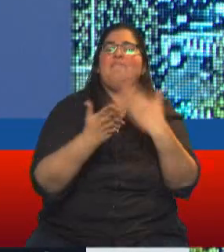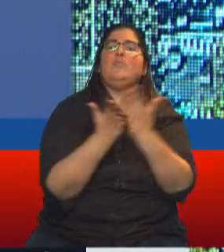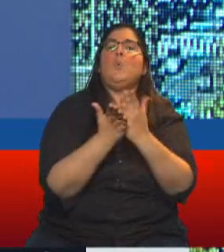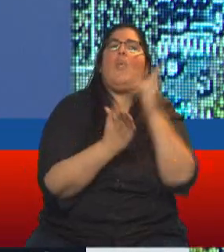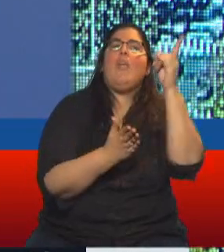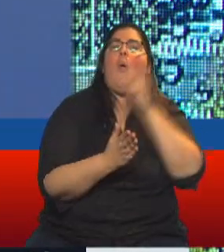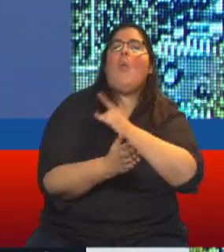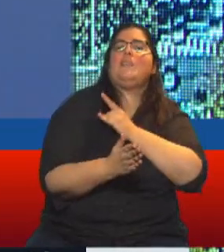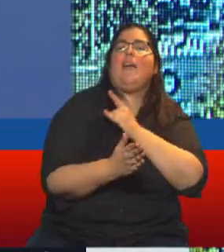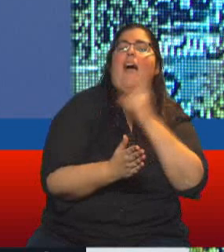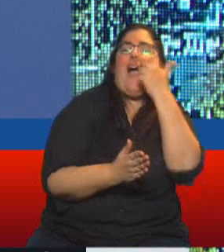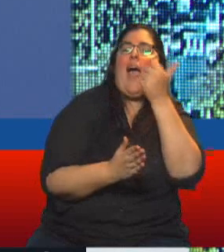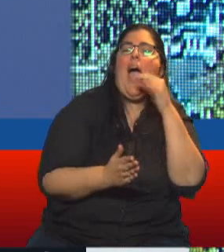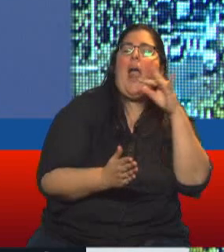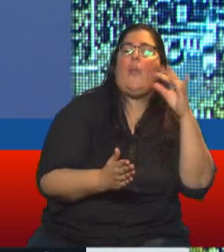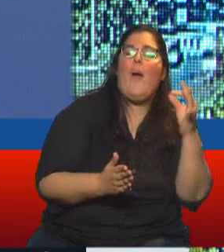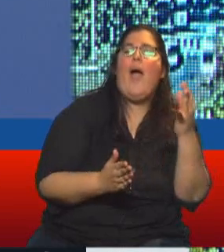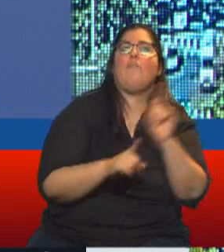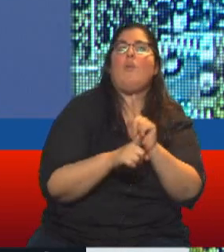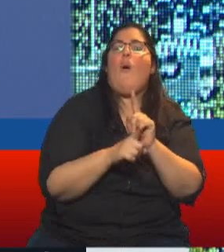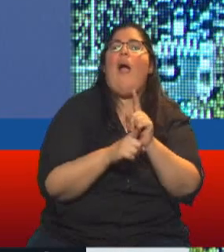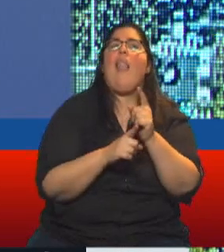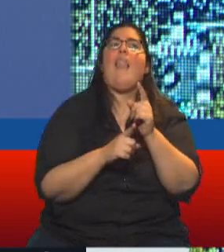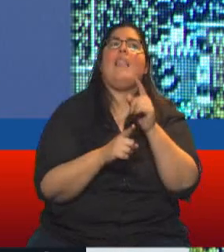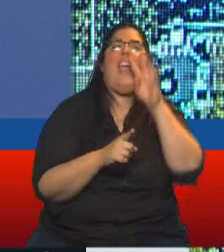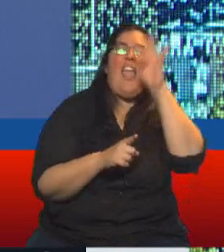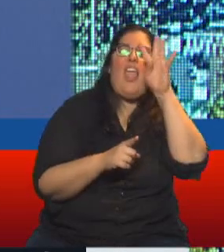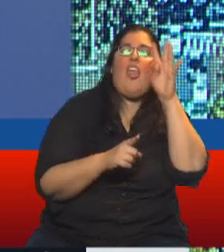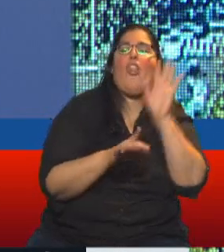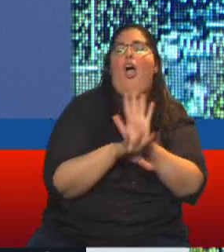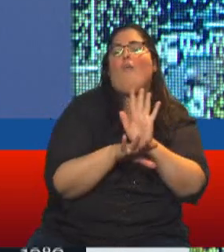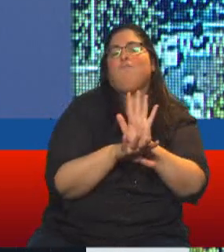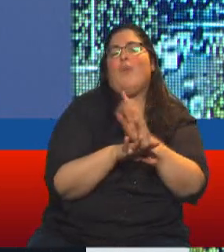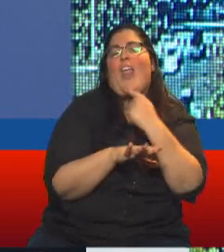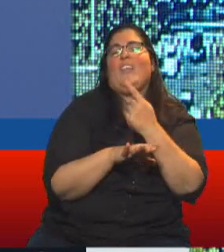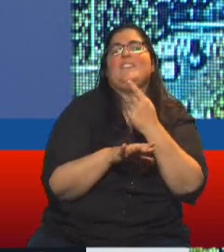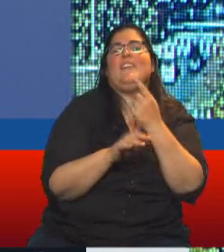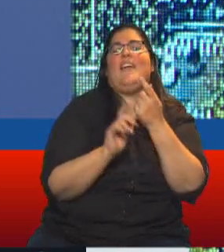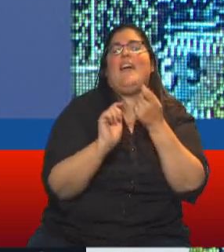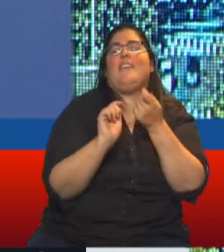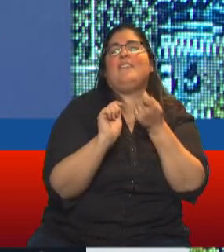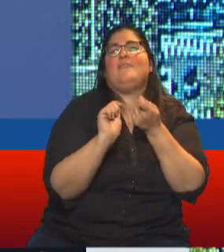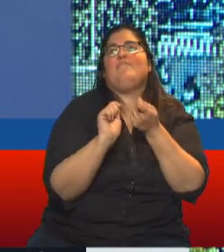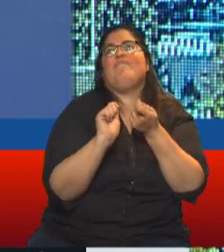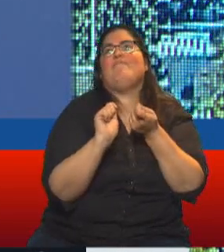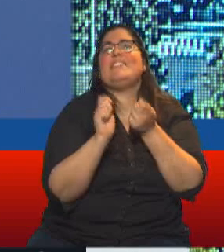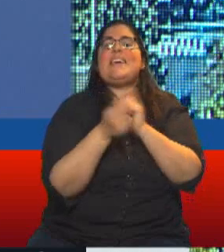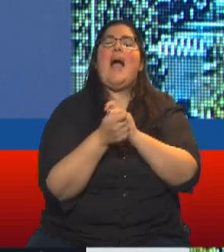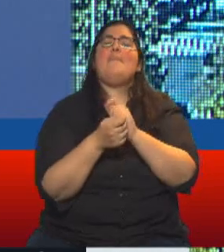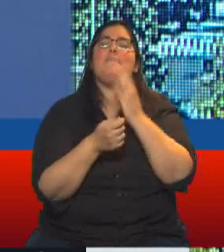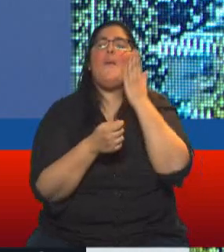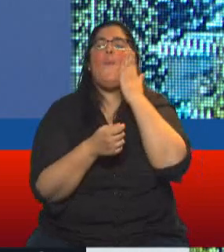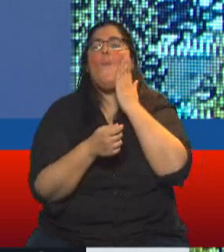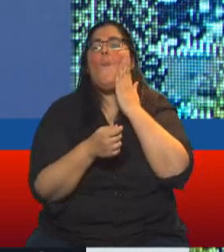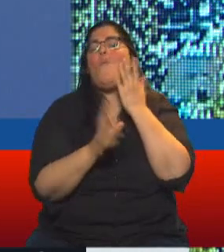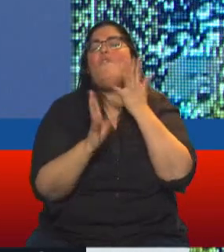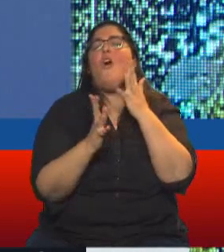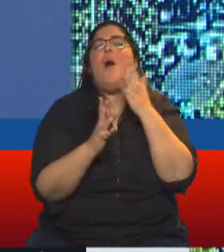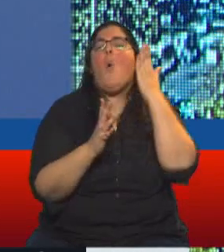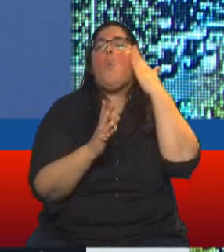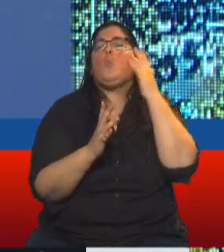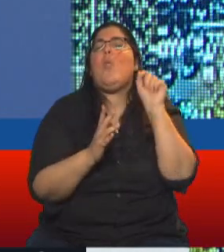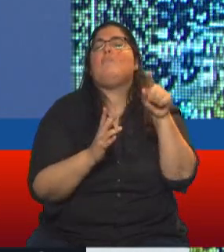en Perú, es un indio, un cholo blanqueado, digamos, ¿no? Blanqueado en sentido simbólico, no literal, obviamente. Entonces, ahí